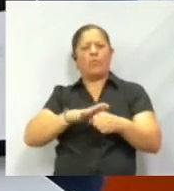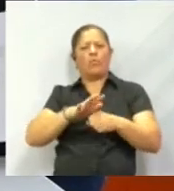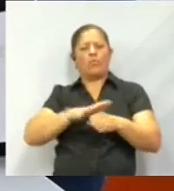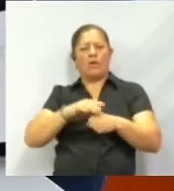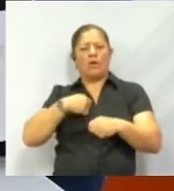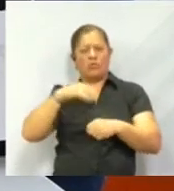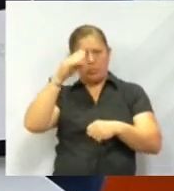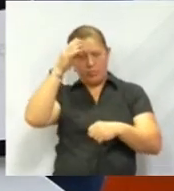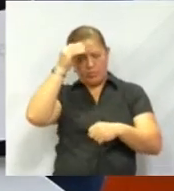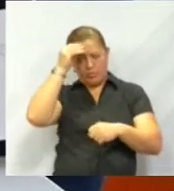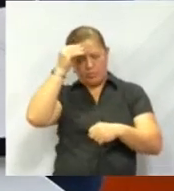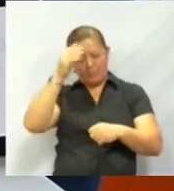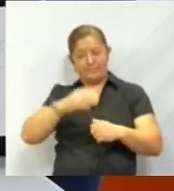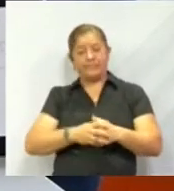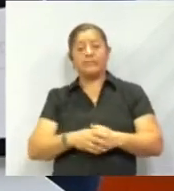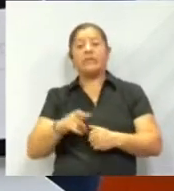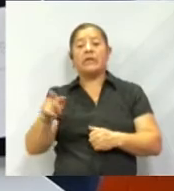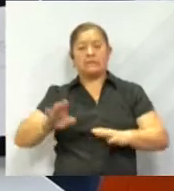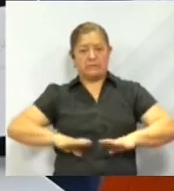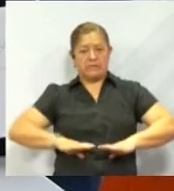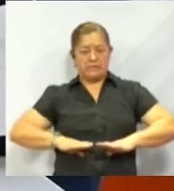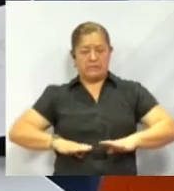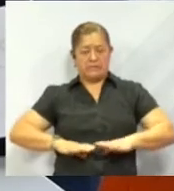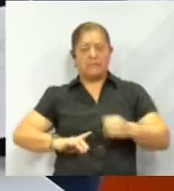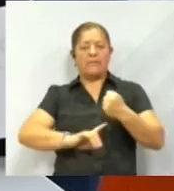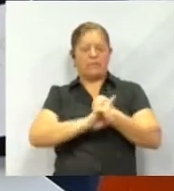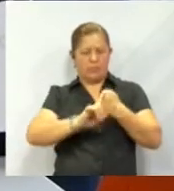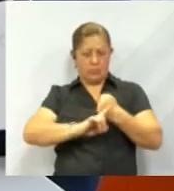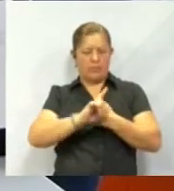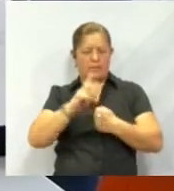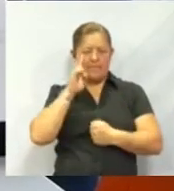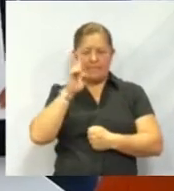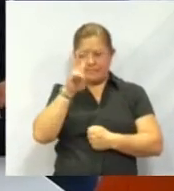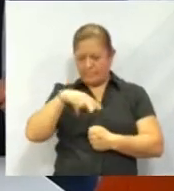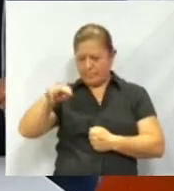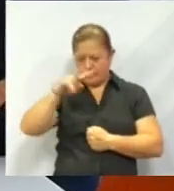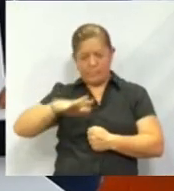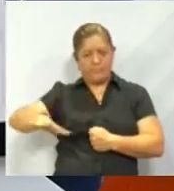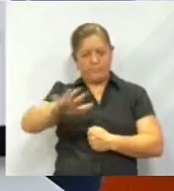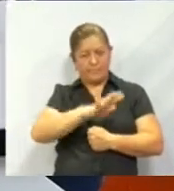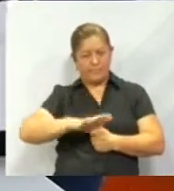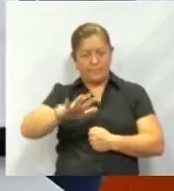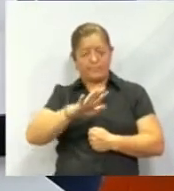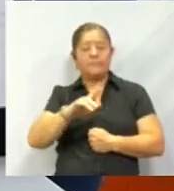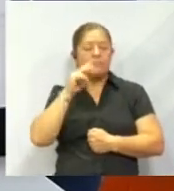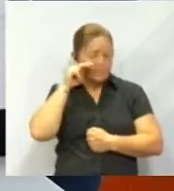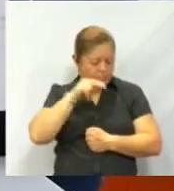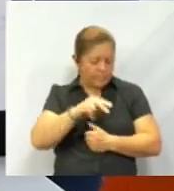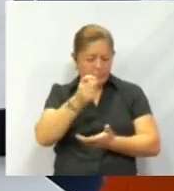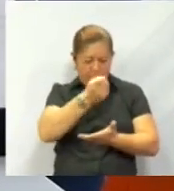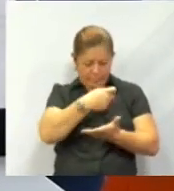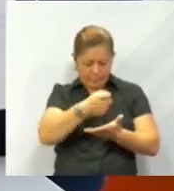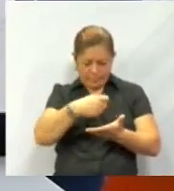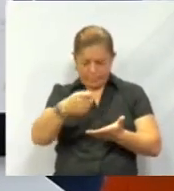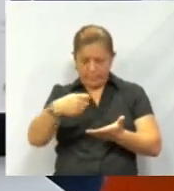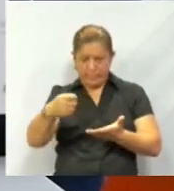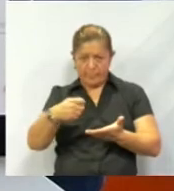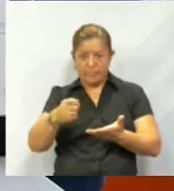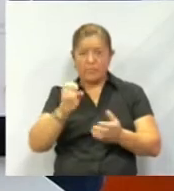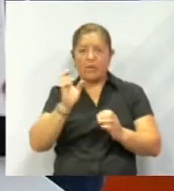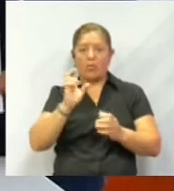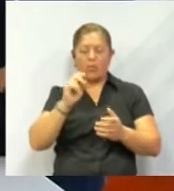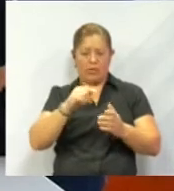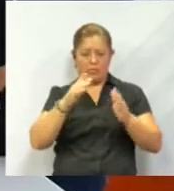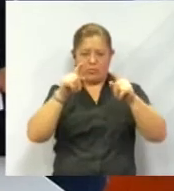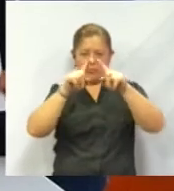Algunas de estas características de las dificultades visoespaciales se pueden observar en la escritura de números cuando salen del